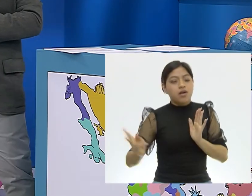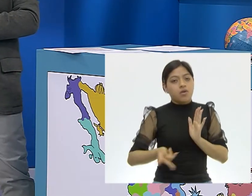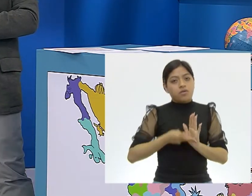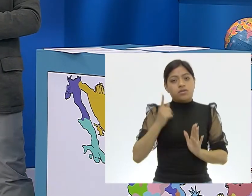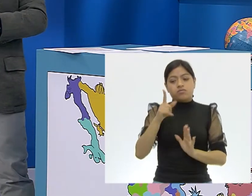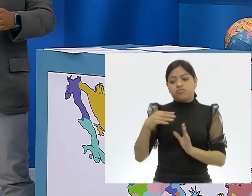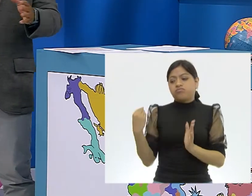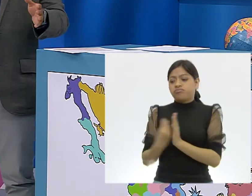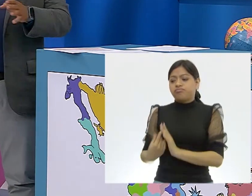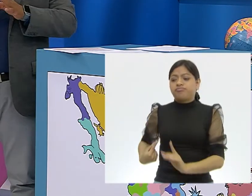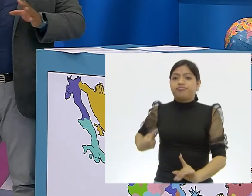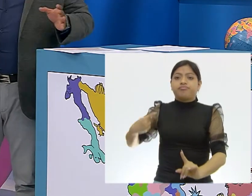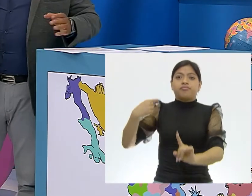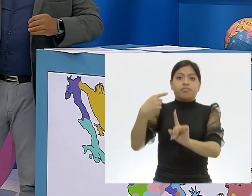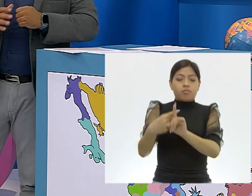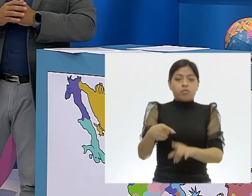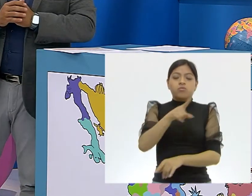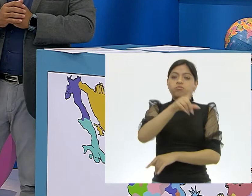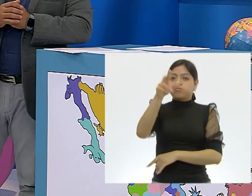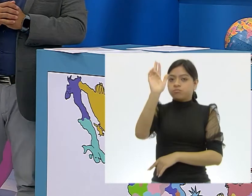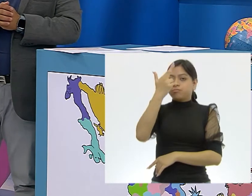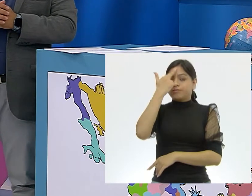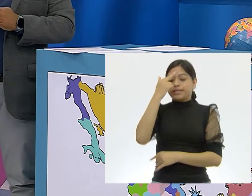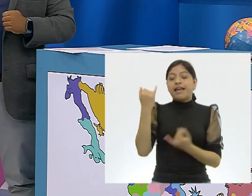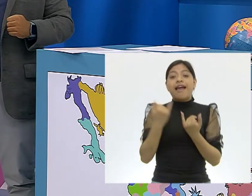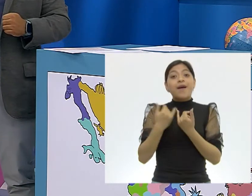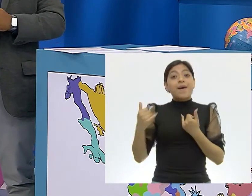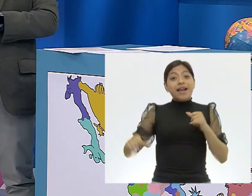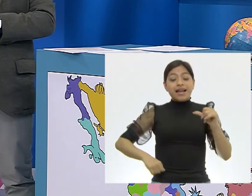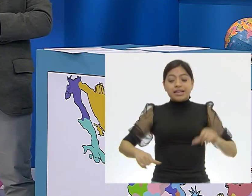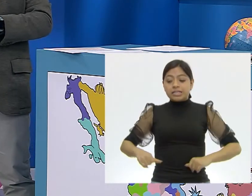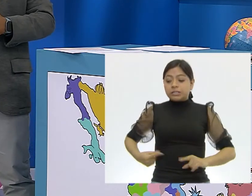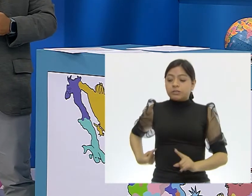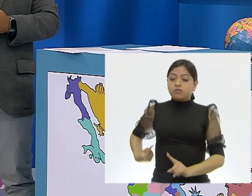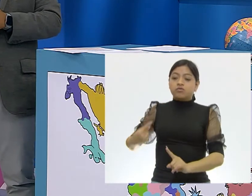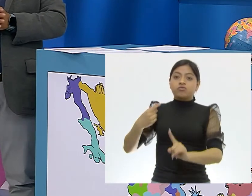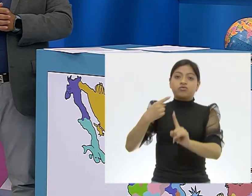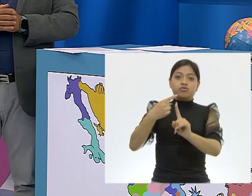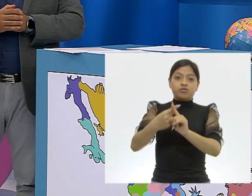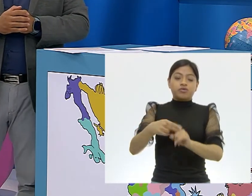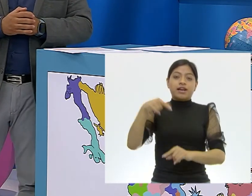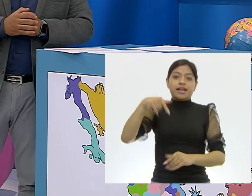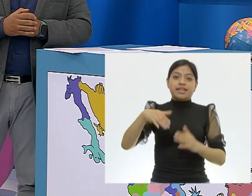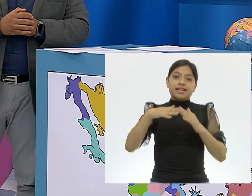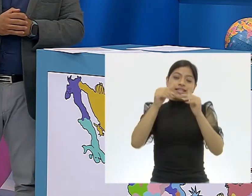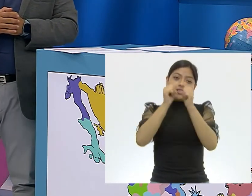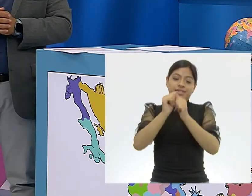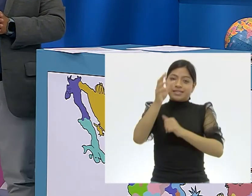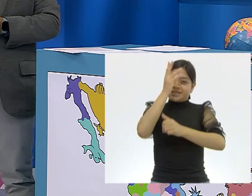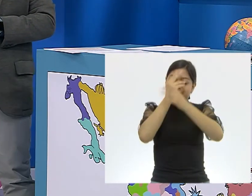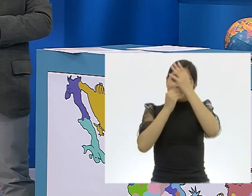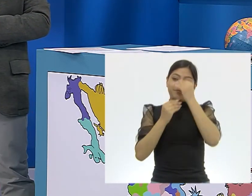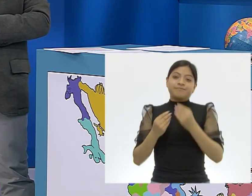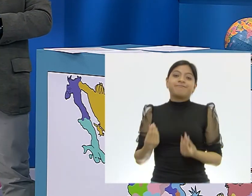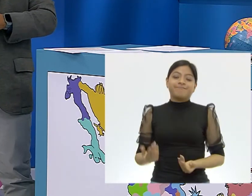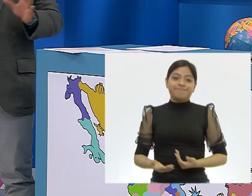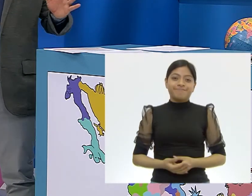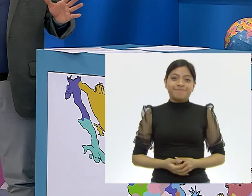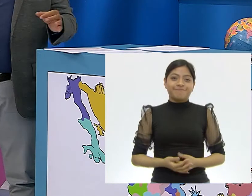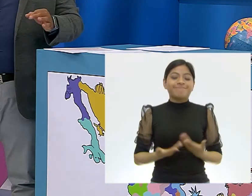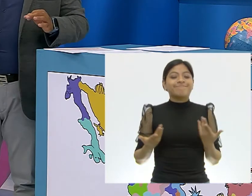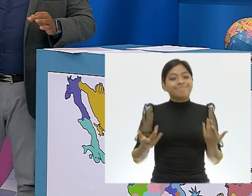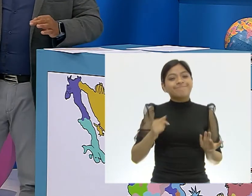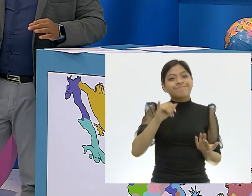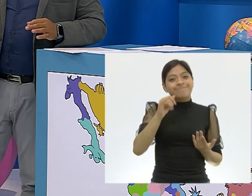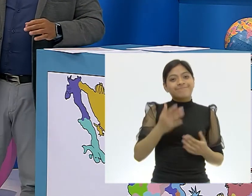que tuvimos y todas las actividades divertidas e interesantes que hicimos durante Aprende en Casa. Exacto. No cabe